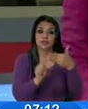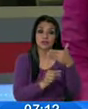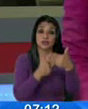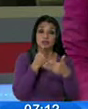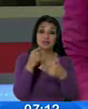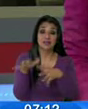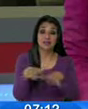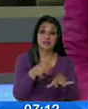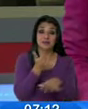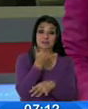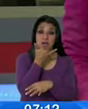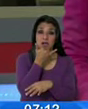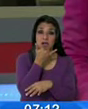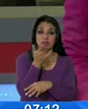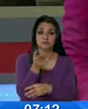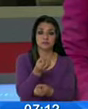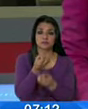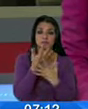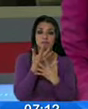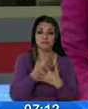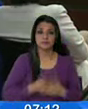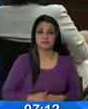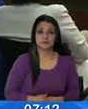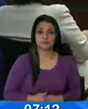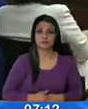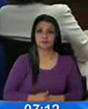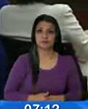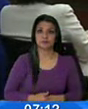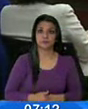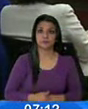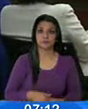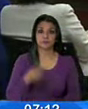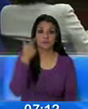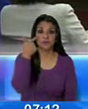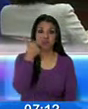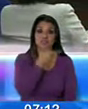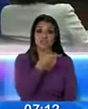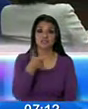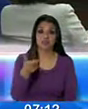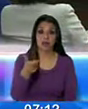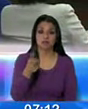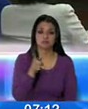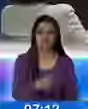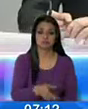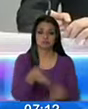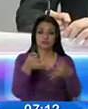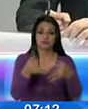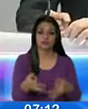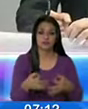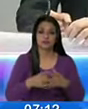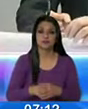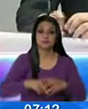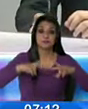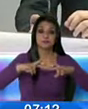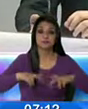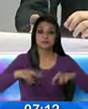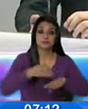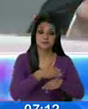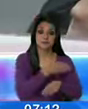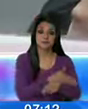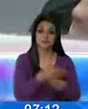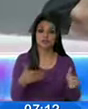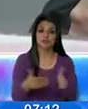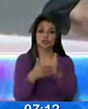movimientos inusuales en sus cuentas. Fue el fiscal general Carlos Baca Mancheno el que lo confirmó. La indagación previa contra los